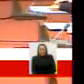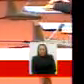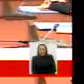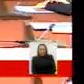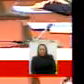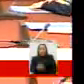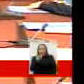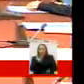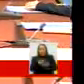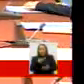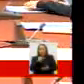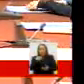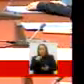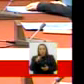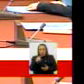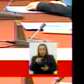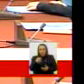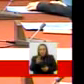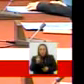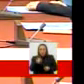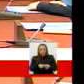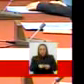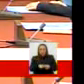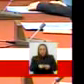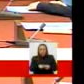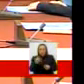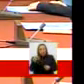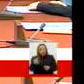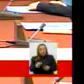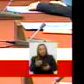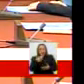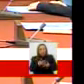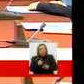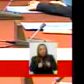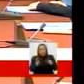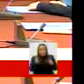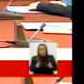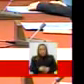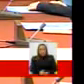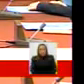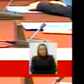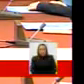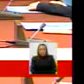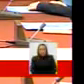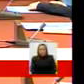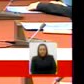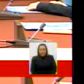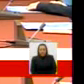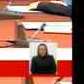Queremos agradecer a Hugo Rovira tu participación, Hugo, como siempre. Y si hay alguna pregunta,